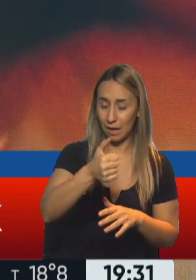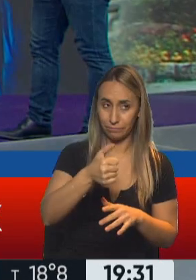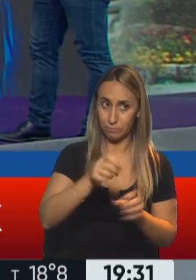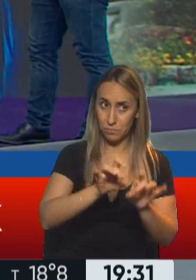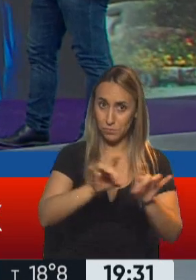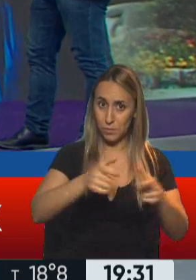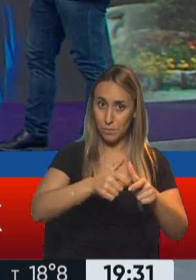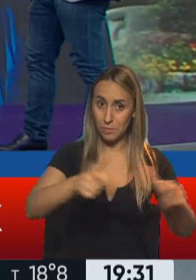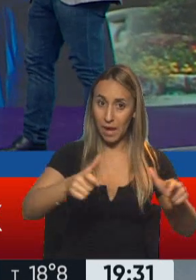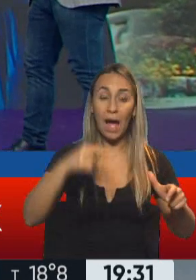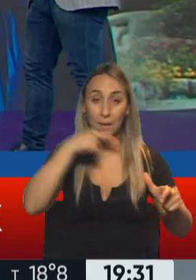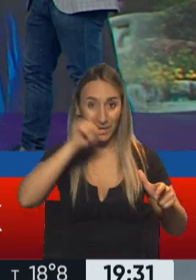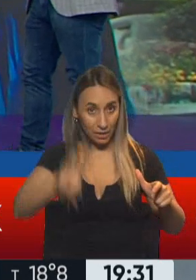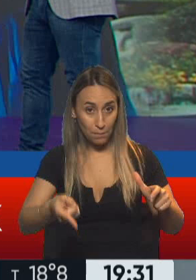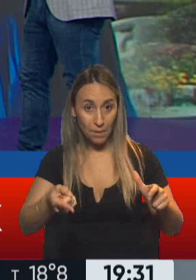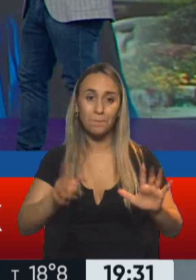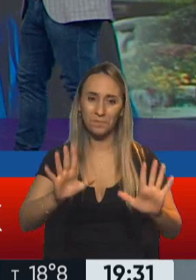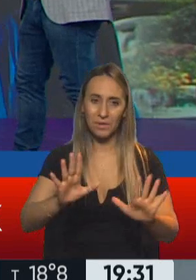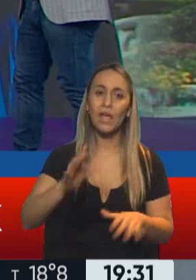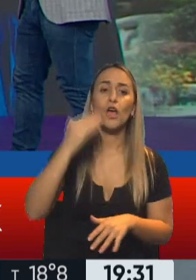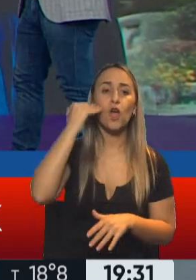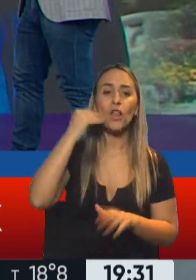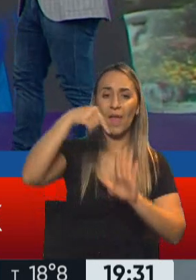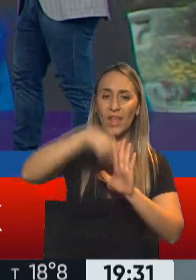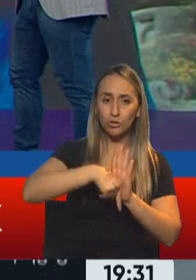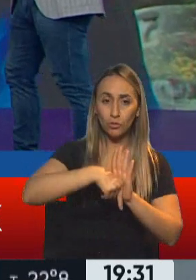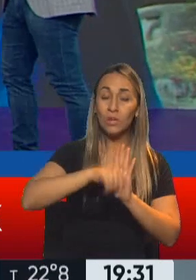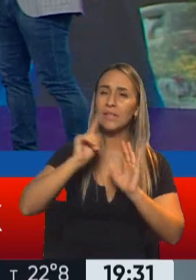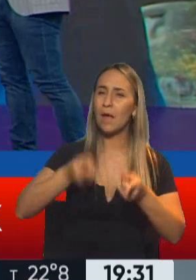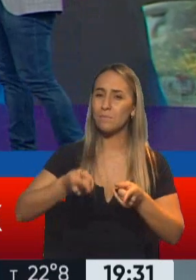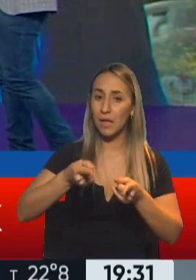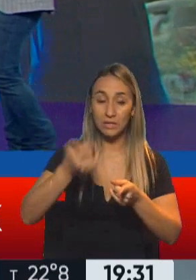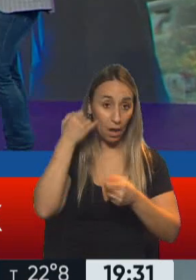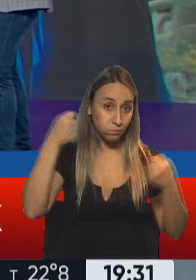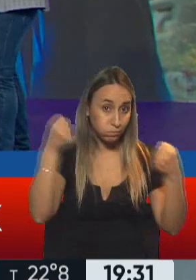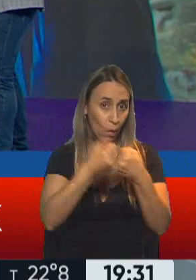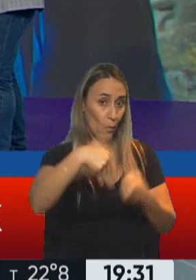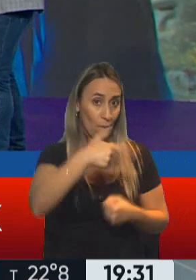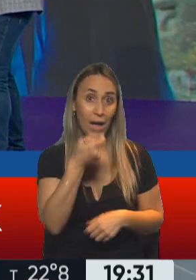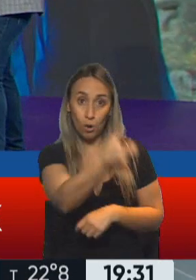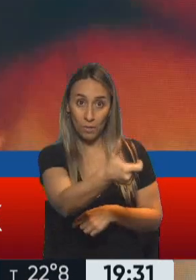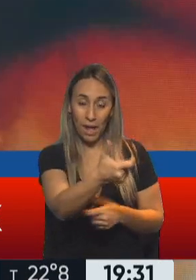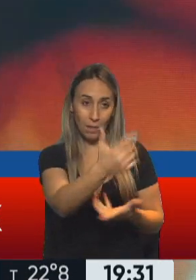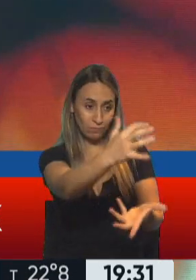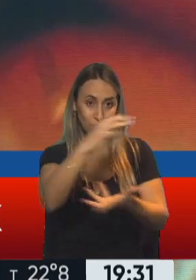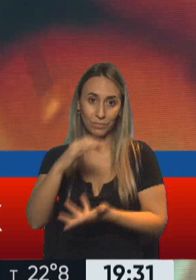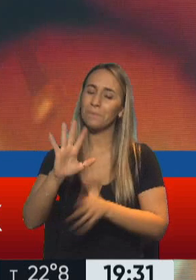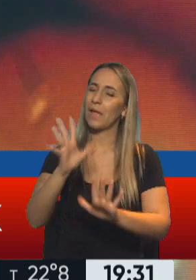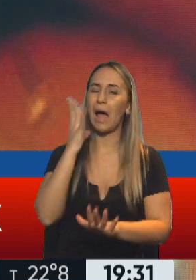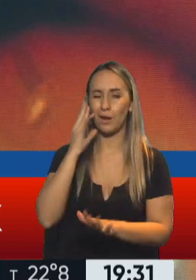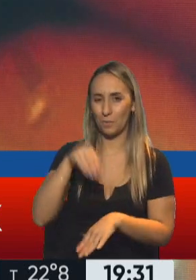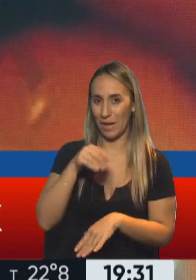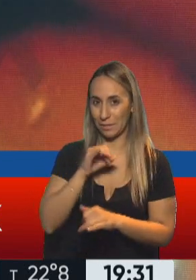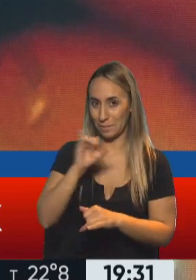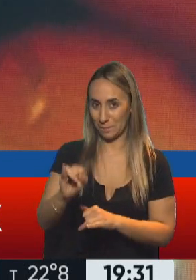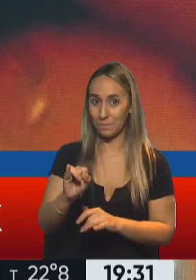Sí. Singapur, Corea del Sur también hicieron acuerdo que le van a comprar. Es más, le voy a contar un secretito y tenemos otra placa.